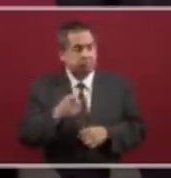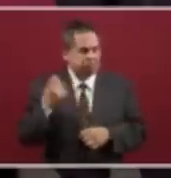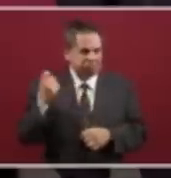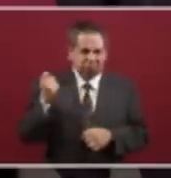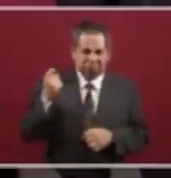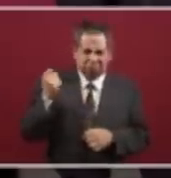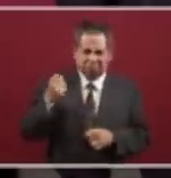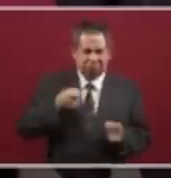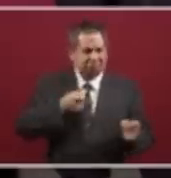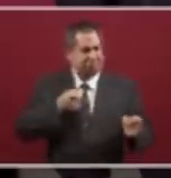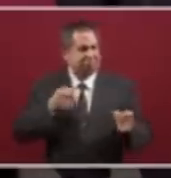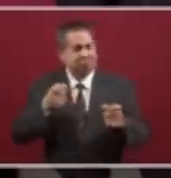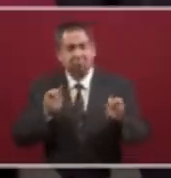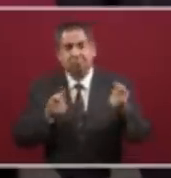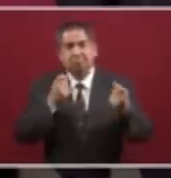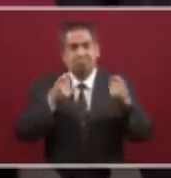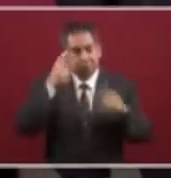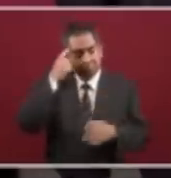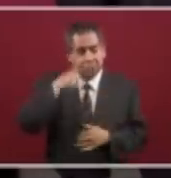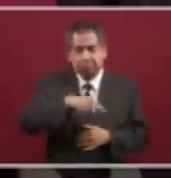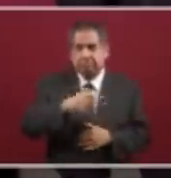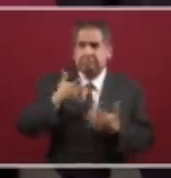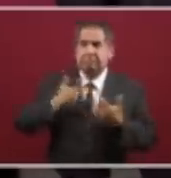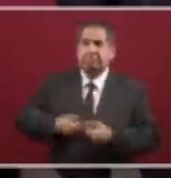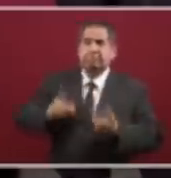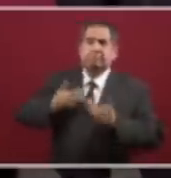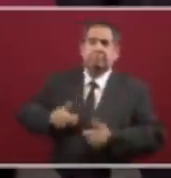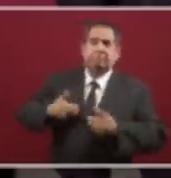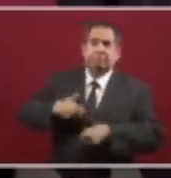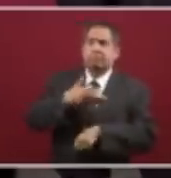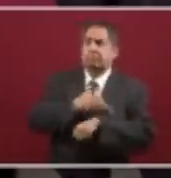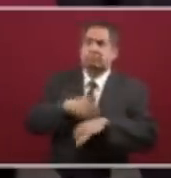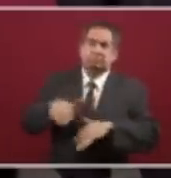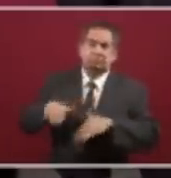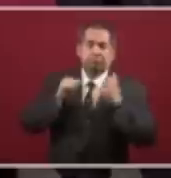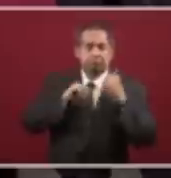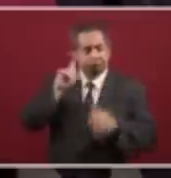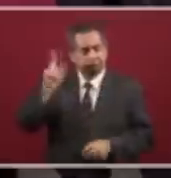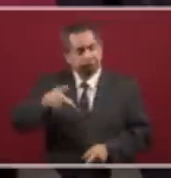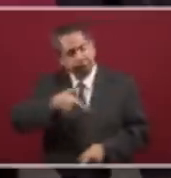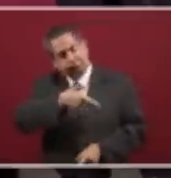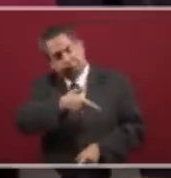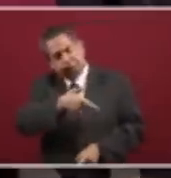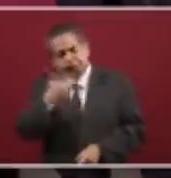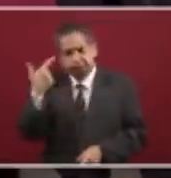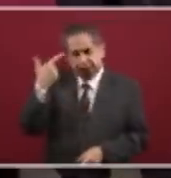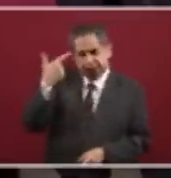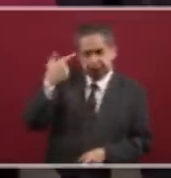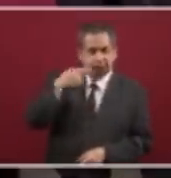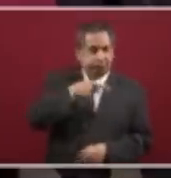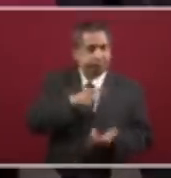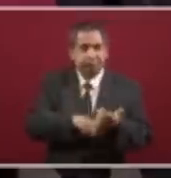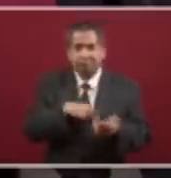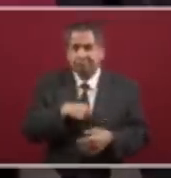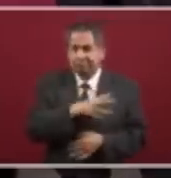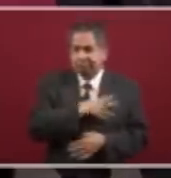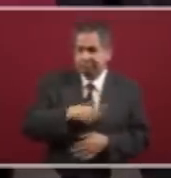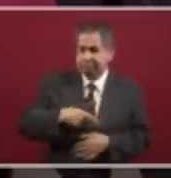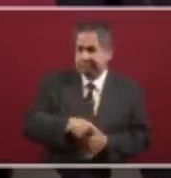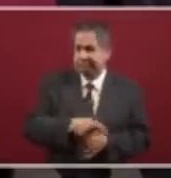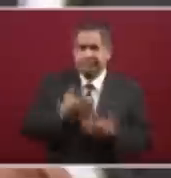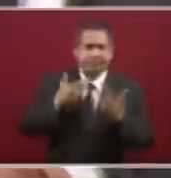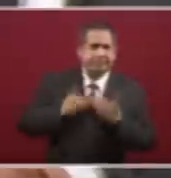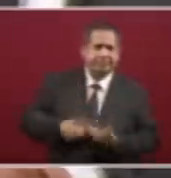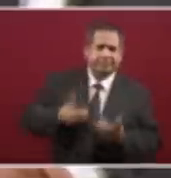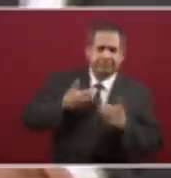fuego para amedrentar a nuestros familiares encañonando y asustando a nuestros hijos menores de edad que a